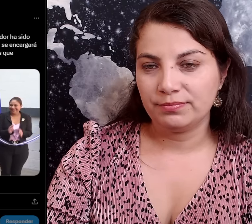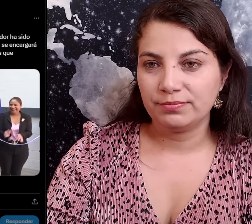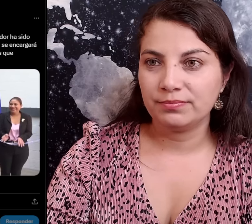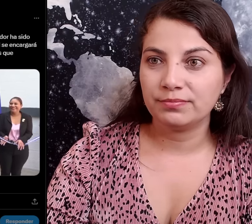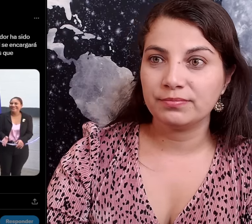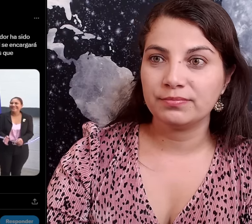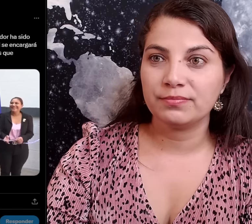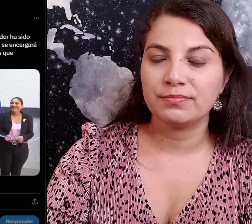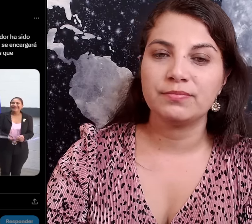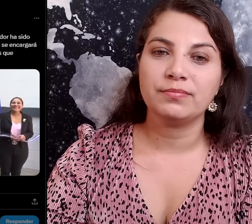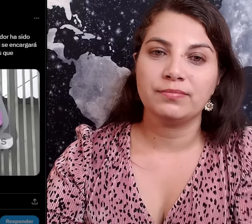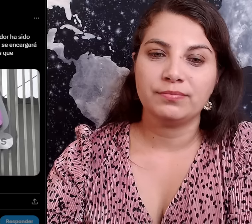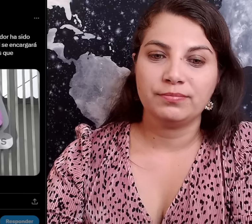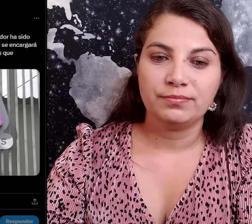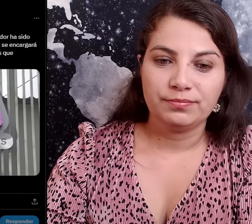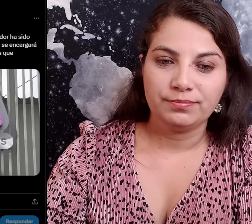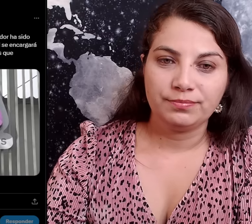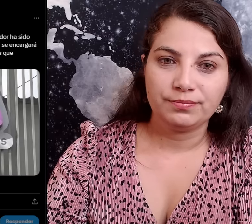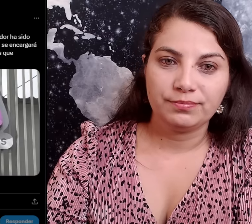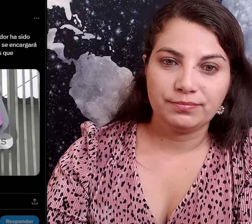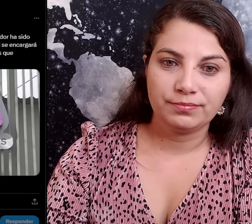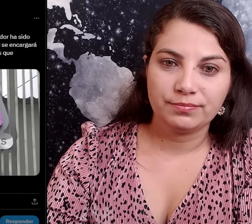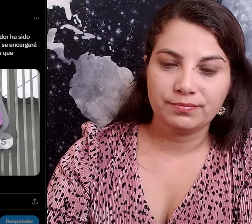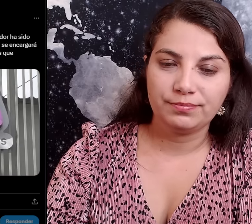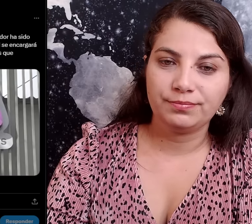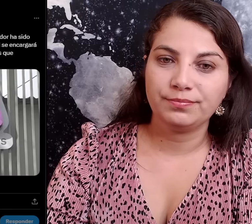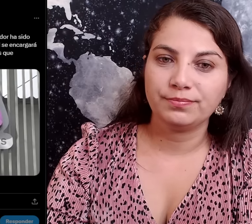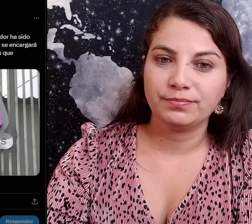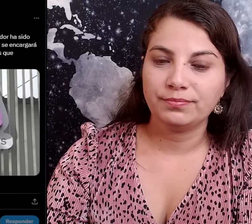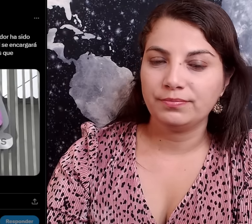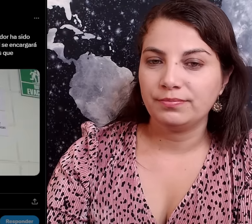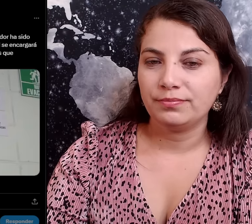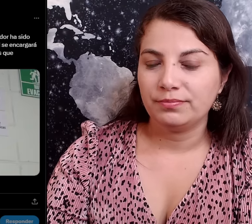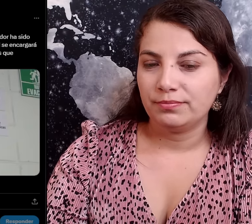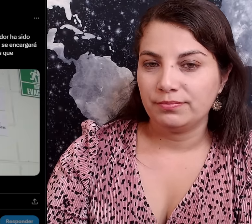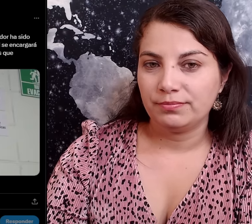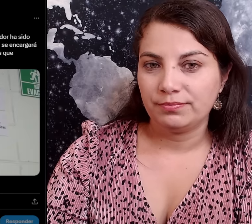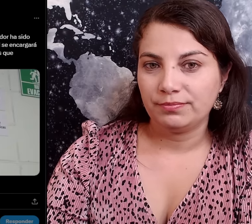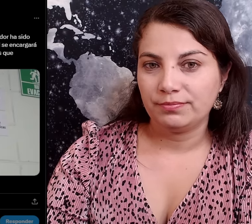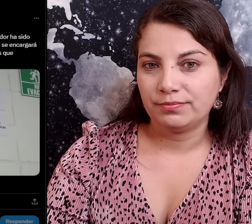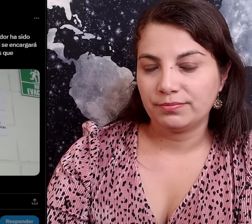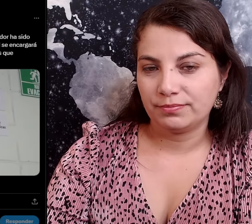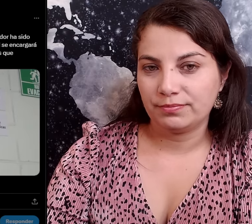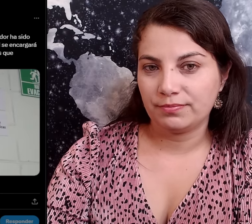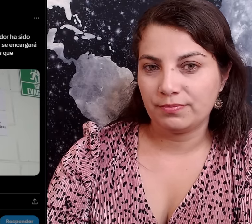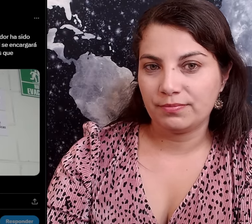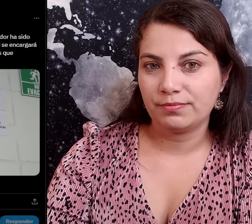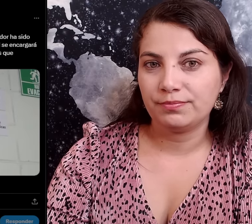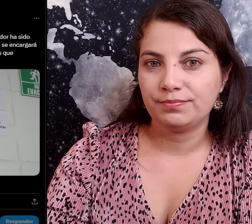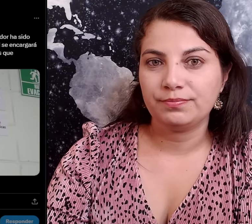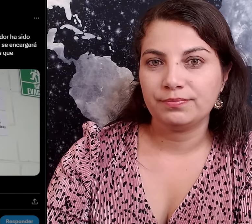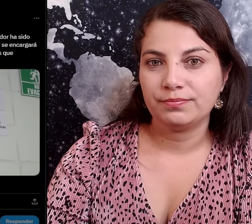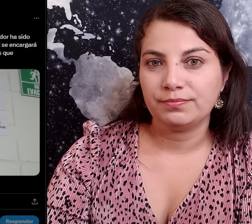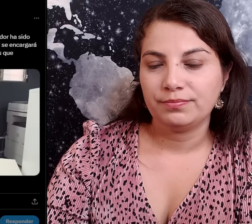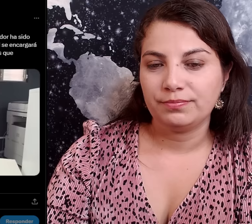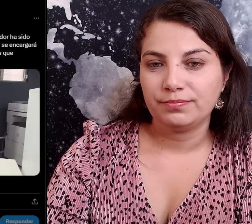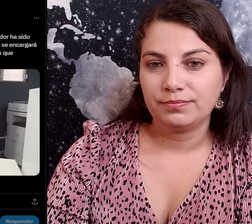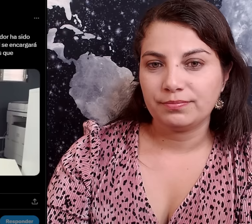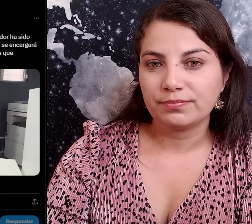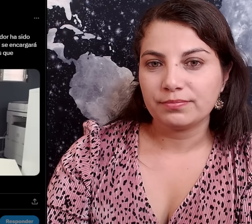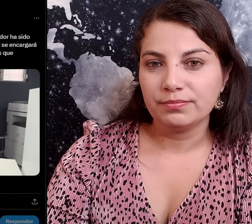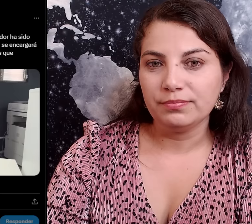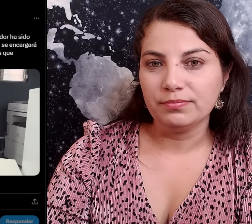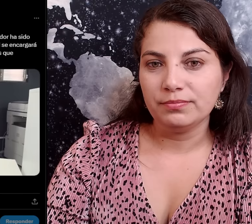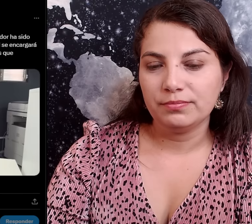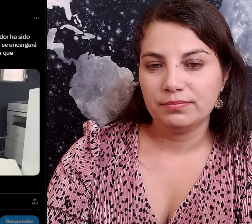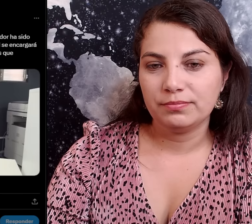Más allá de la apertura de las instalaciones, esta oficina representa una segunda oportunidad para decenas de niños,